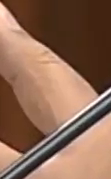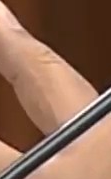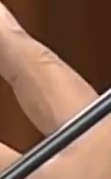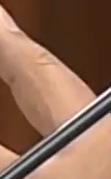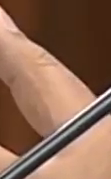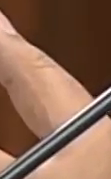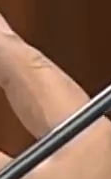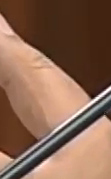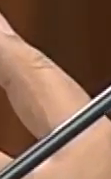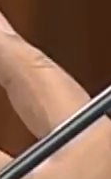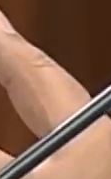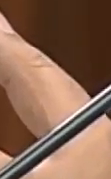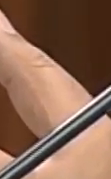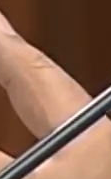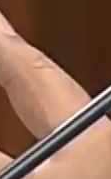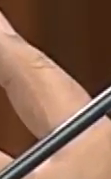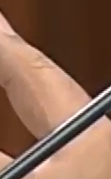Yo de verdad